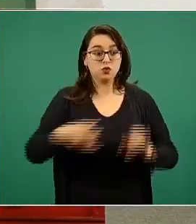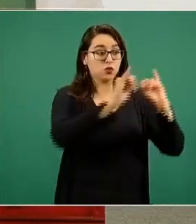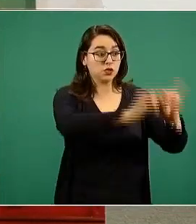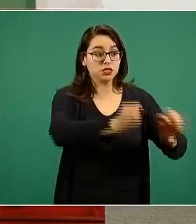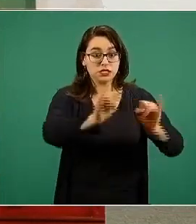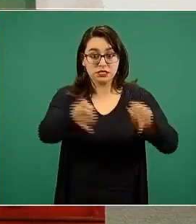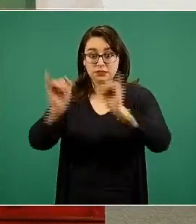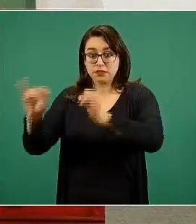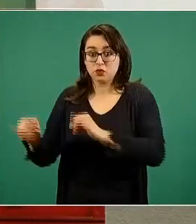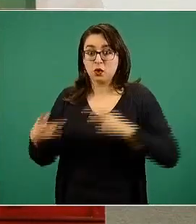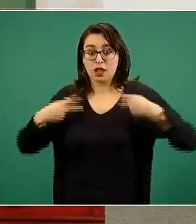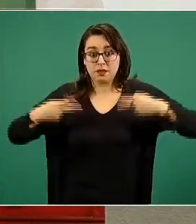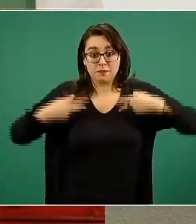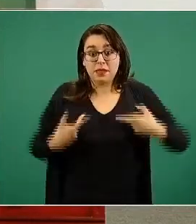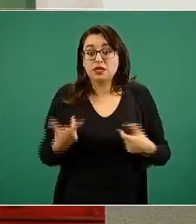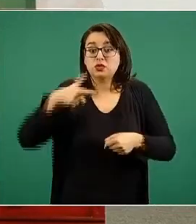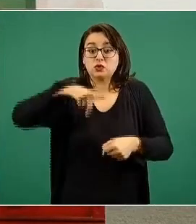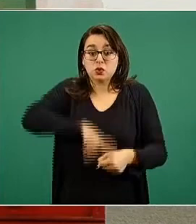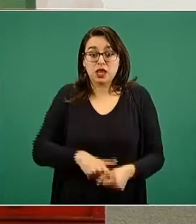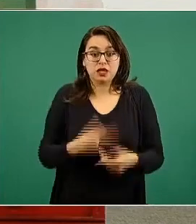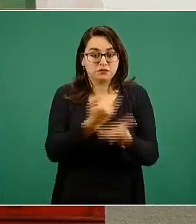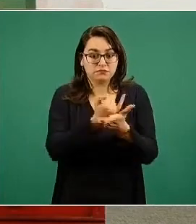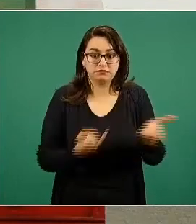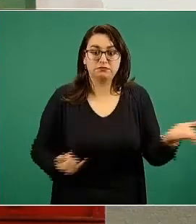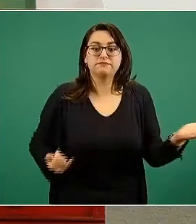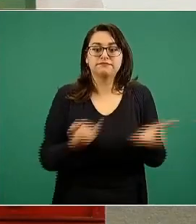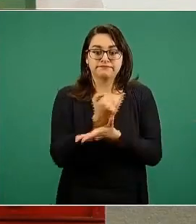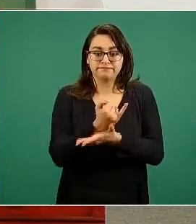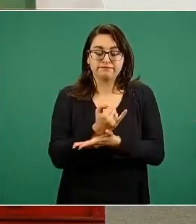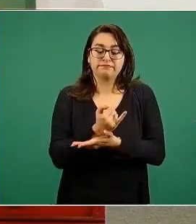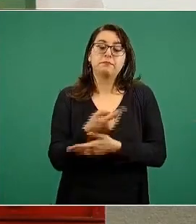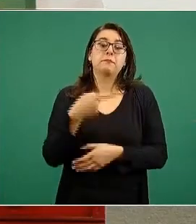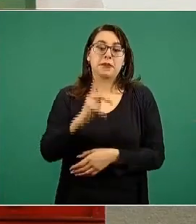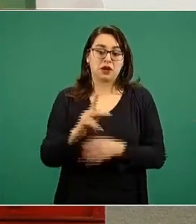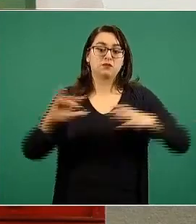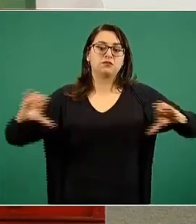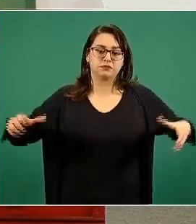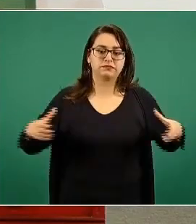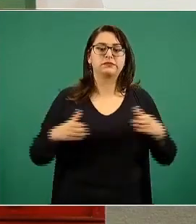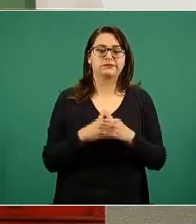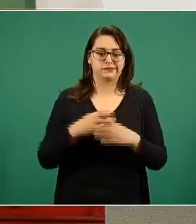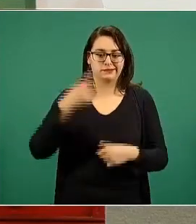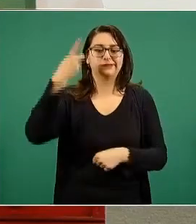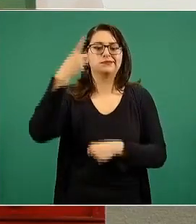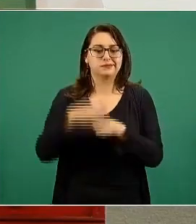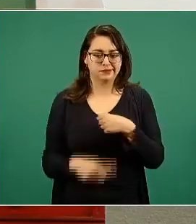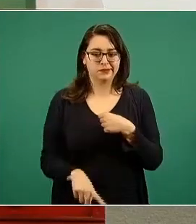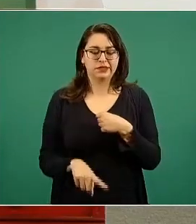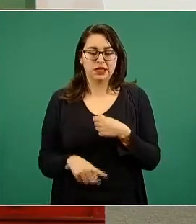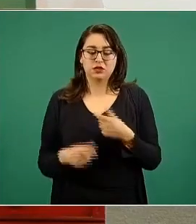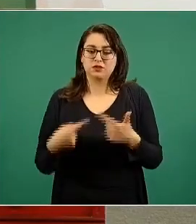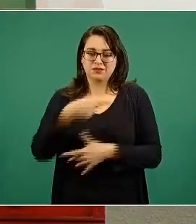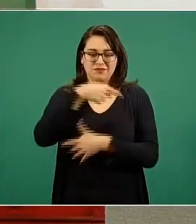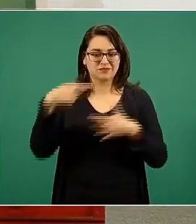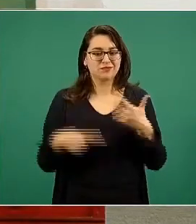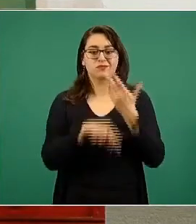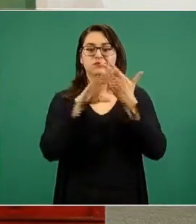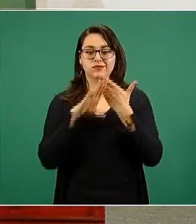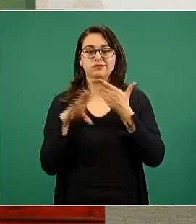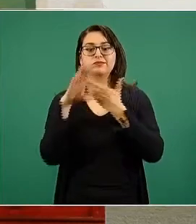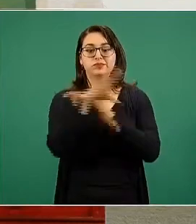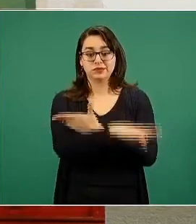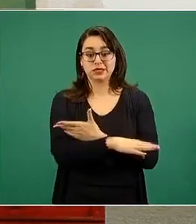que afectan a la colectividad, para evitar todo este tipo de situaciones